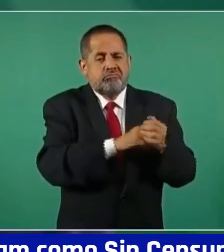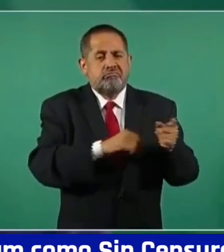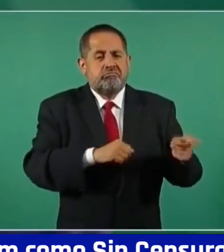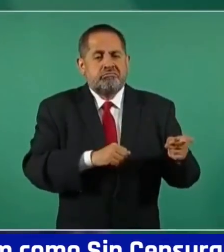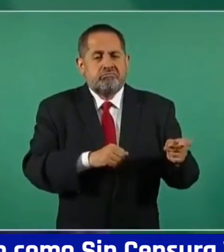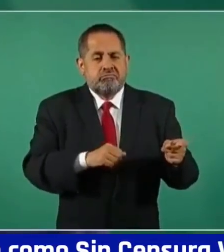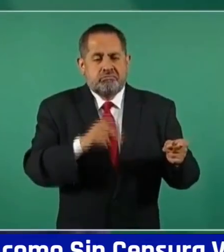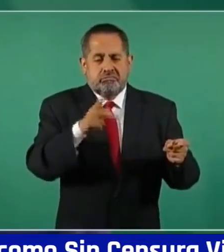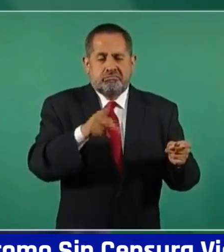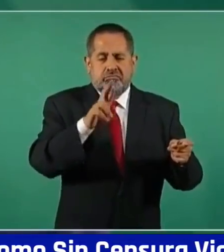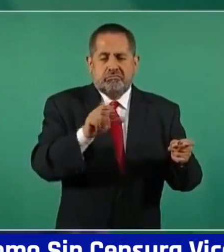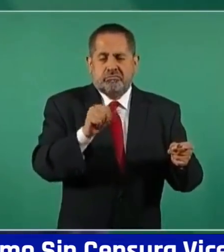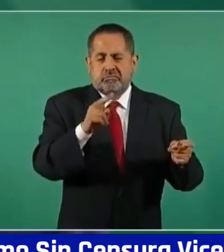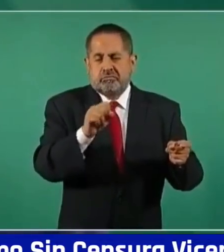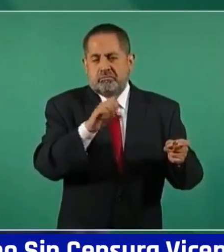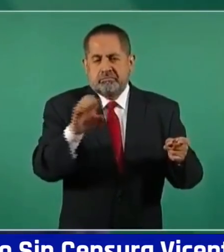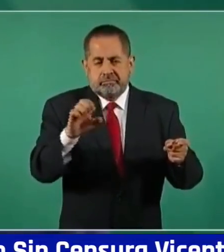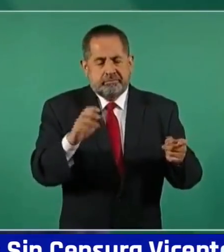de Krause,